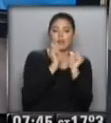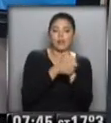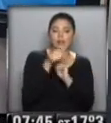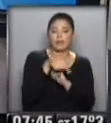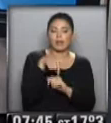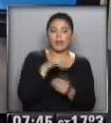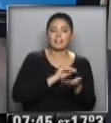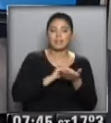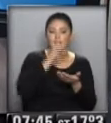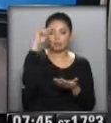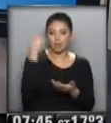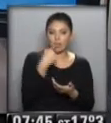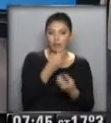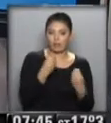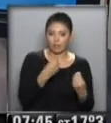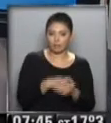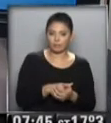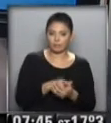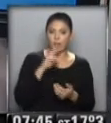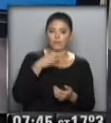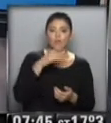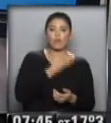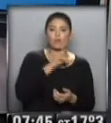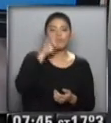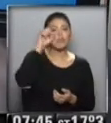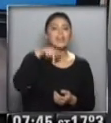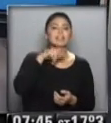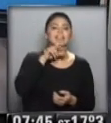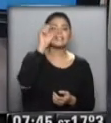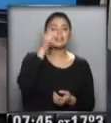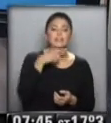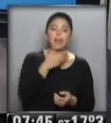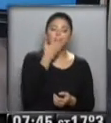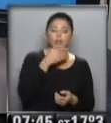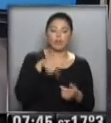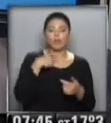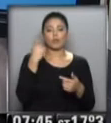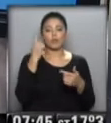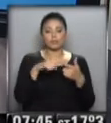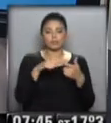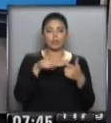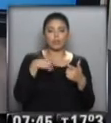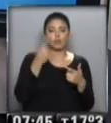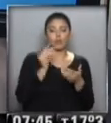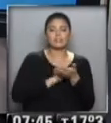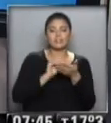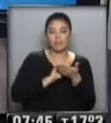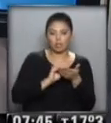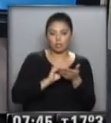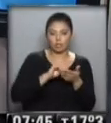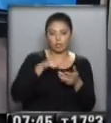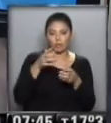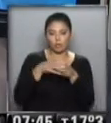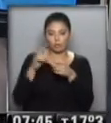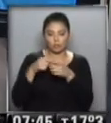los senadores nacionales hablo marcelo fuentes senador del frente para la victoria hablo rubén giustiniani senador por el frente amplio